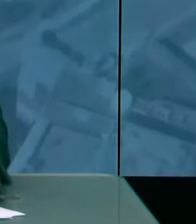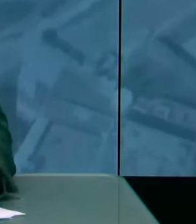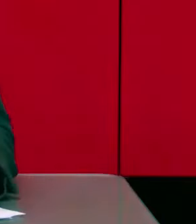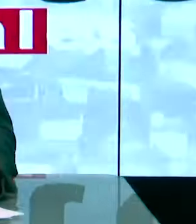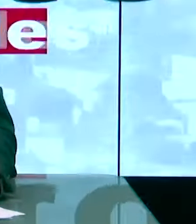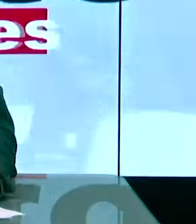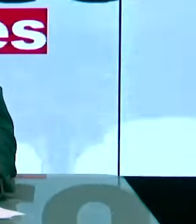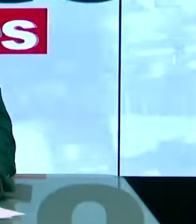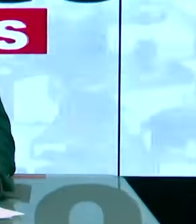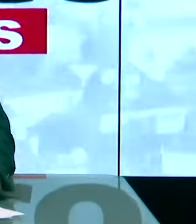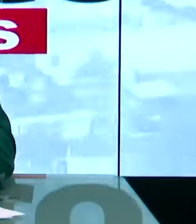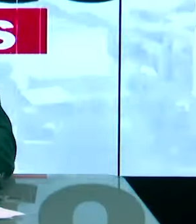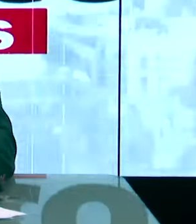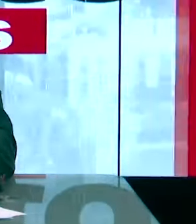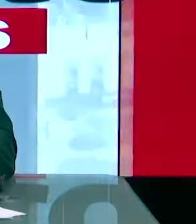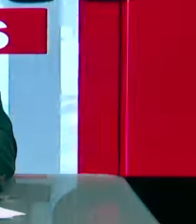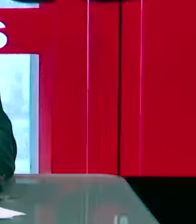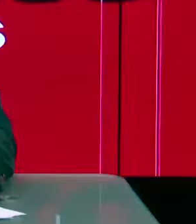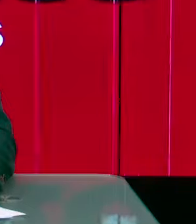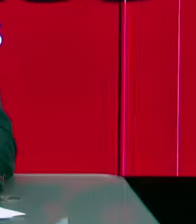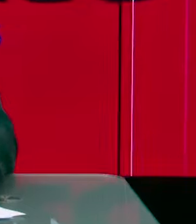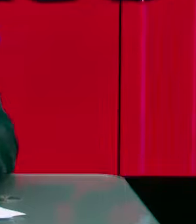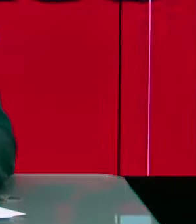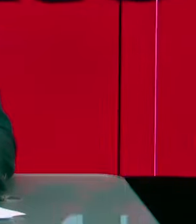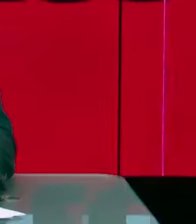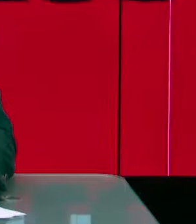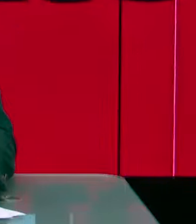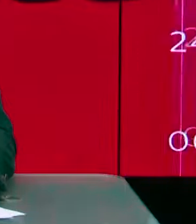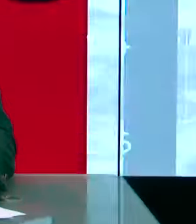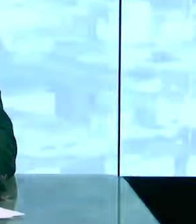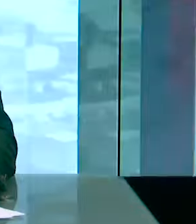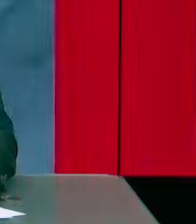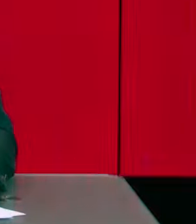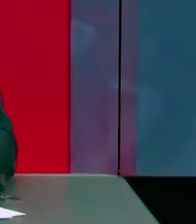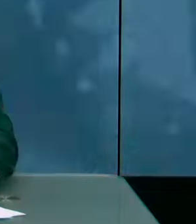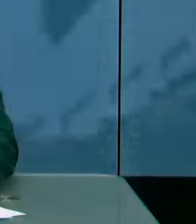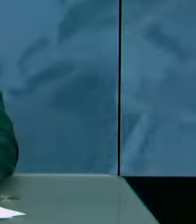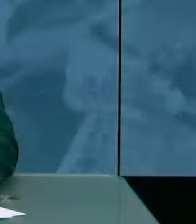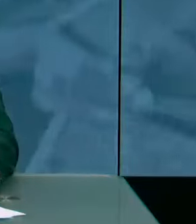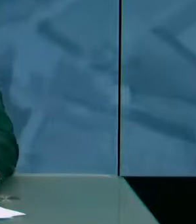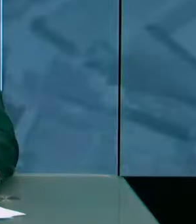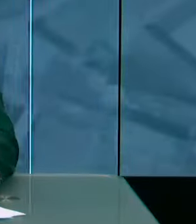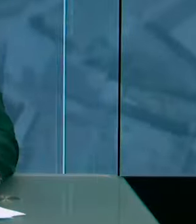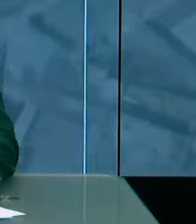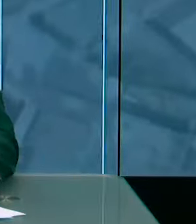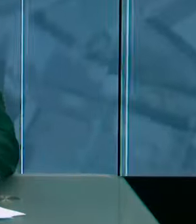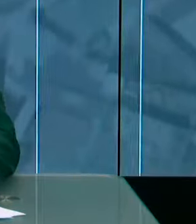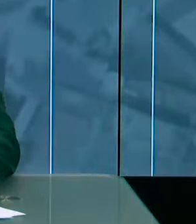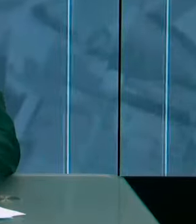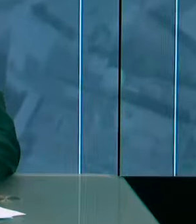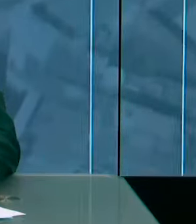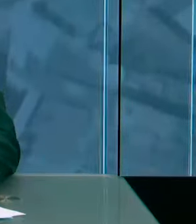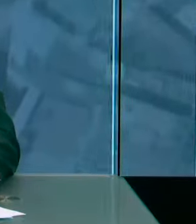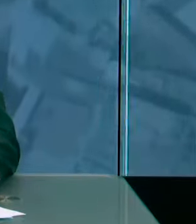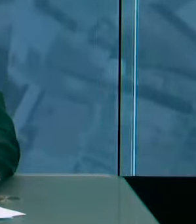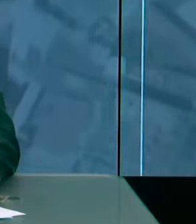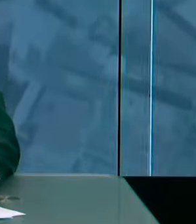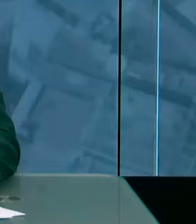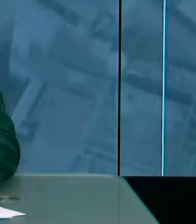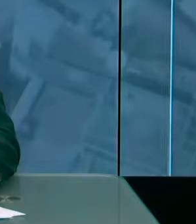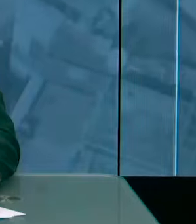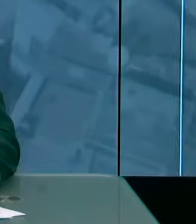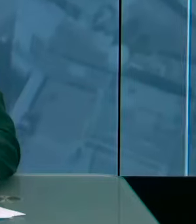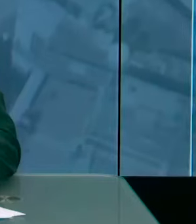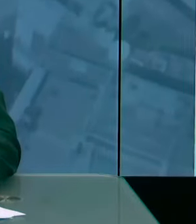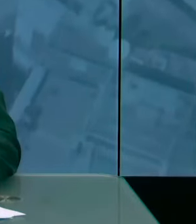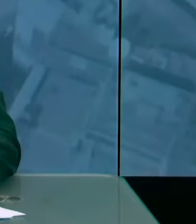en junio de 2004 y en ese mismo mes pidió dos créditos, uno de nómina por 447 mil pesos y